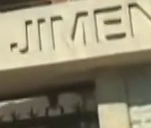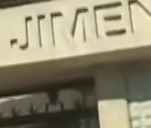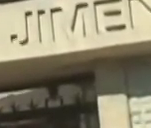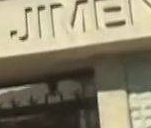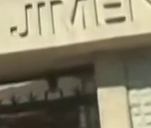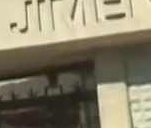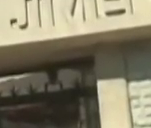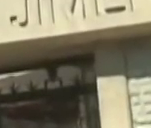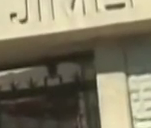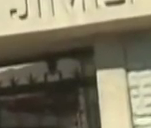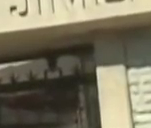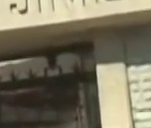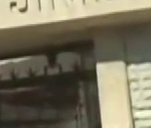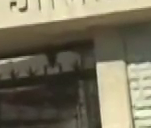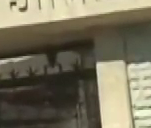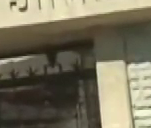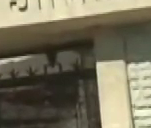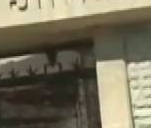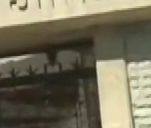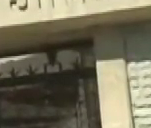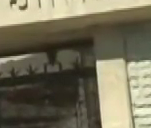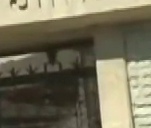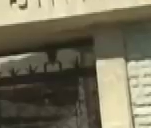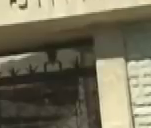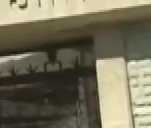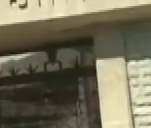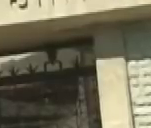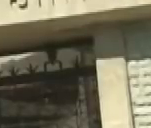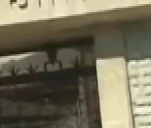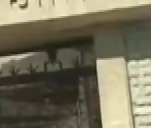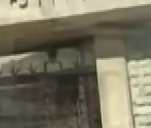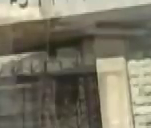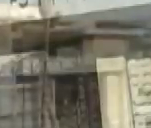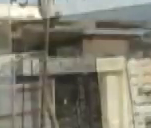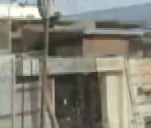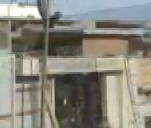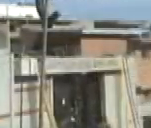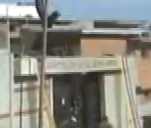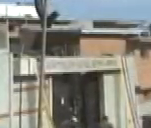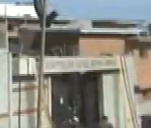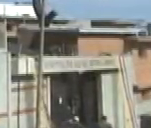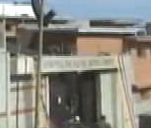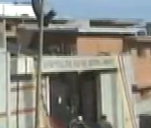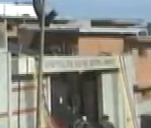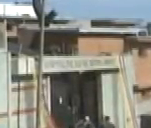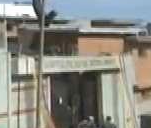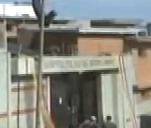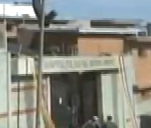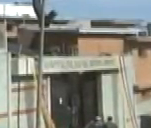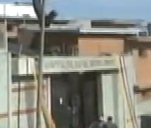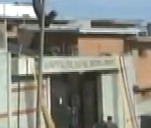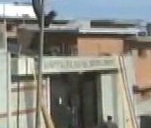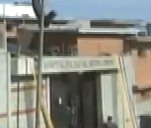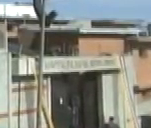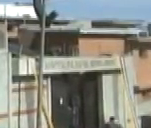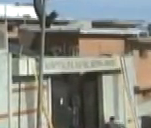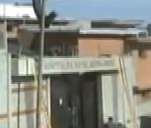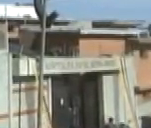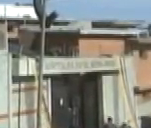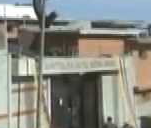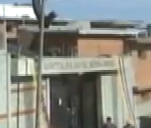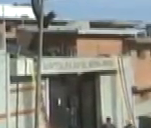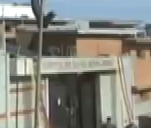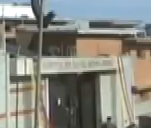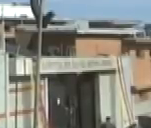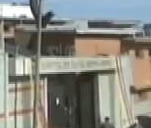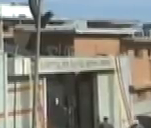también como el Periférico de Pariata, ubicado en la parroquia Carlos Sublet en el Estado Vargas. De inmediato vamos a escuchar al